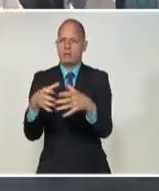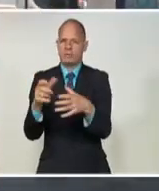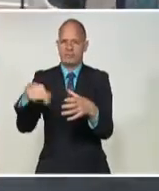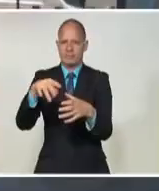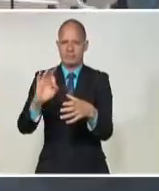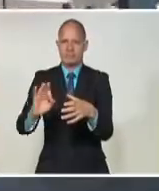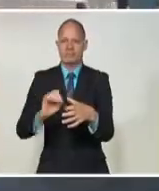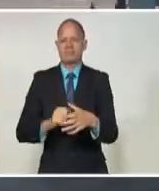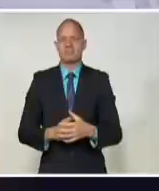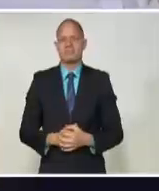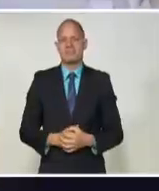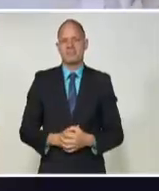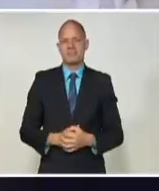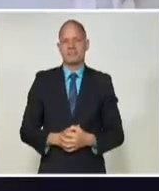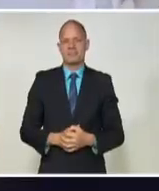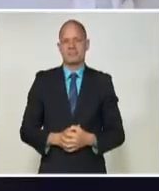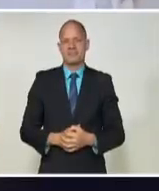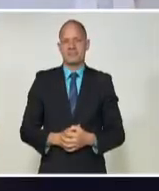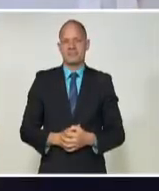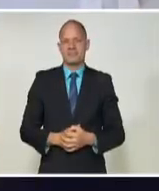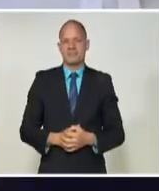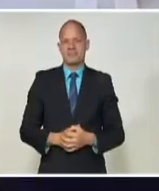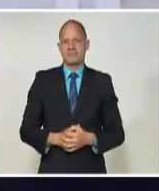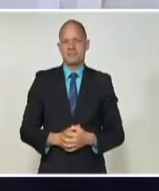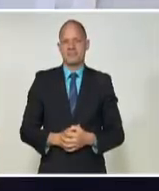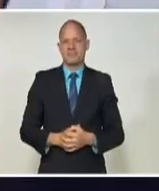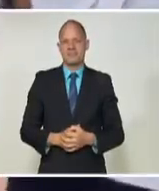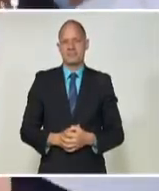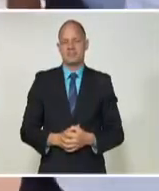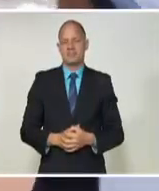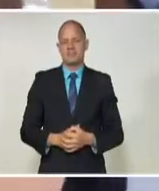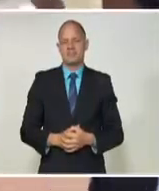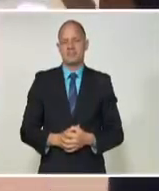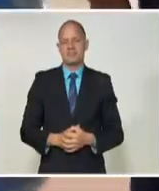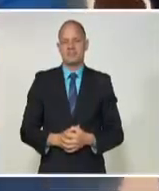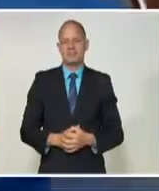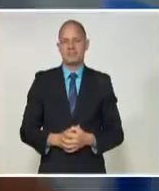En Granma, Darelia Díaz Herrero, Sistema Informativo de la Televisión Cubana.